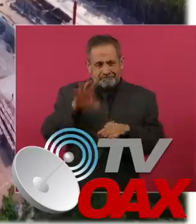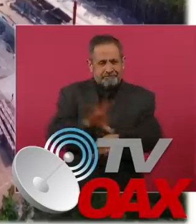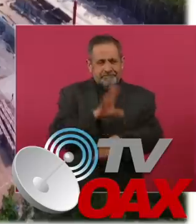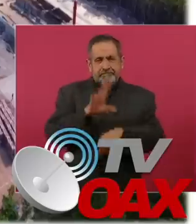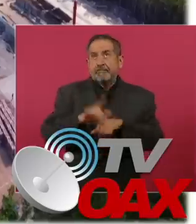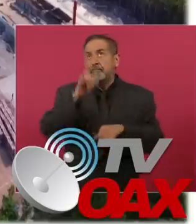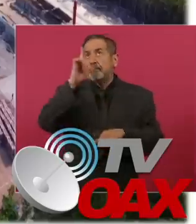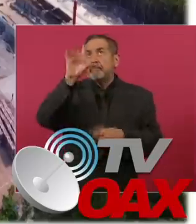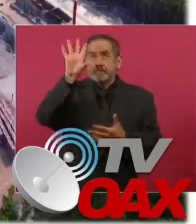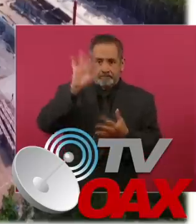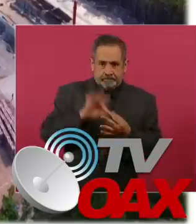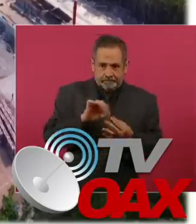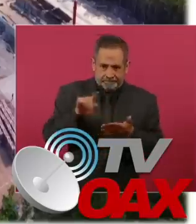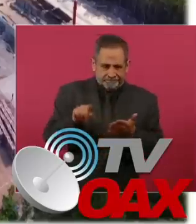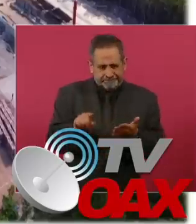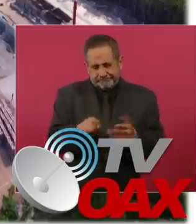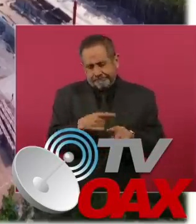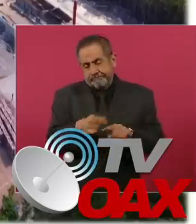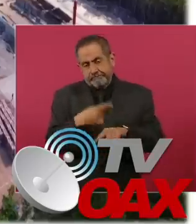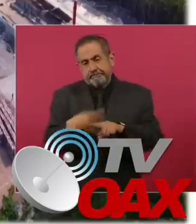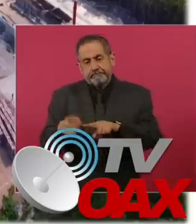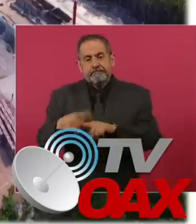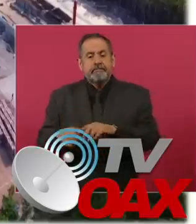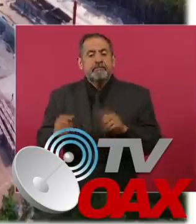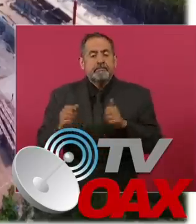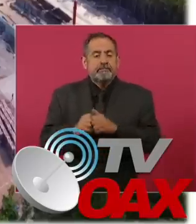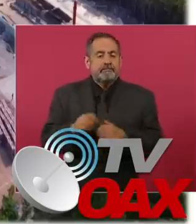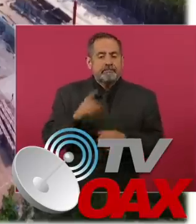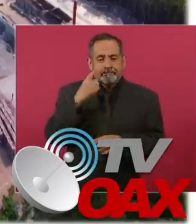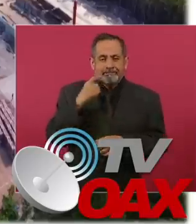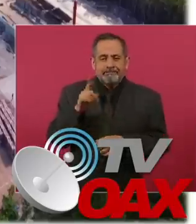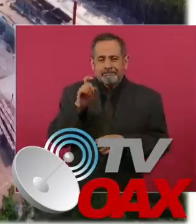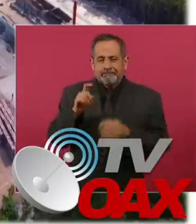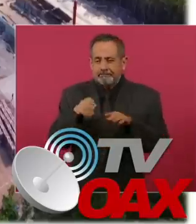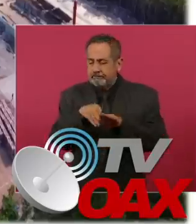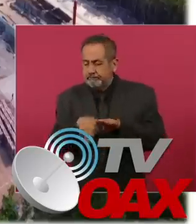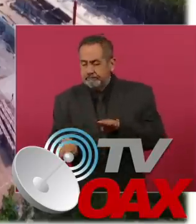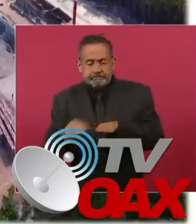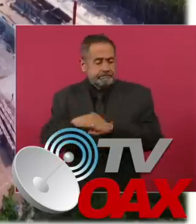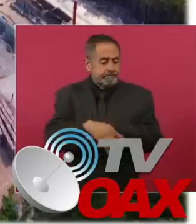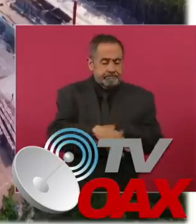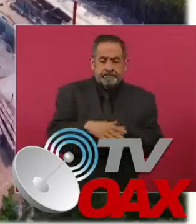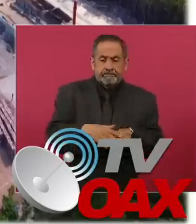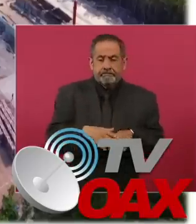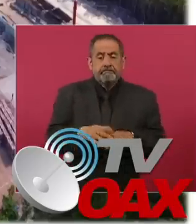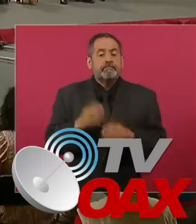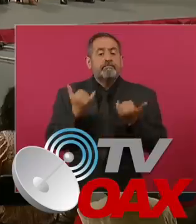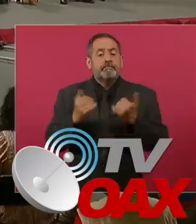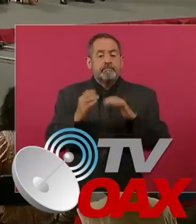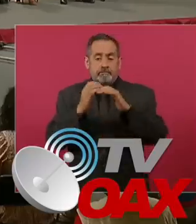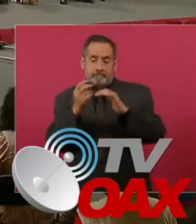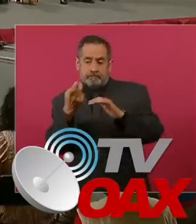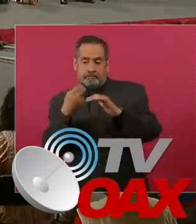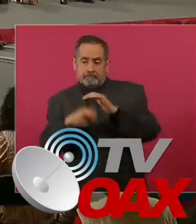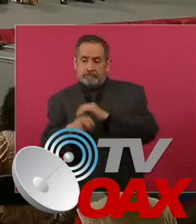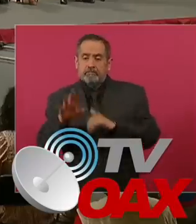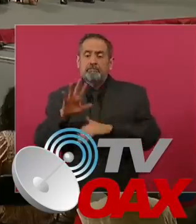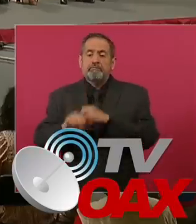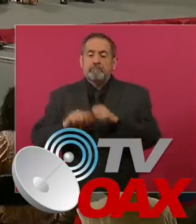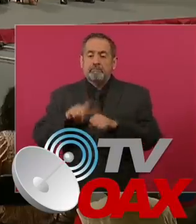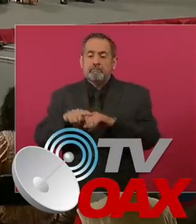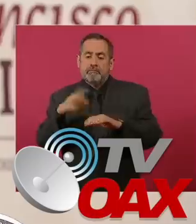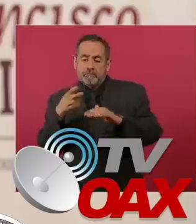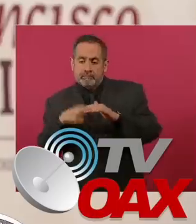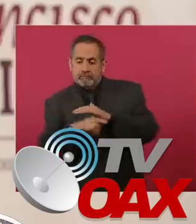y las instalaciones para las obras de drenaje transversal y sobre todo una gran cantidad de pasos de fauna. Igualmente se realiza el